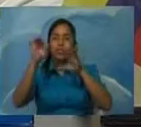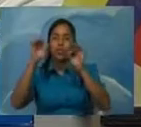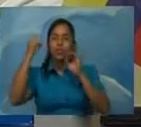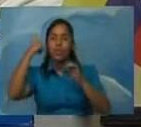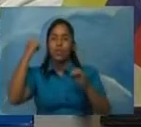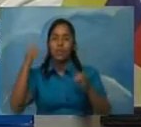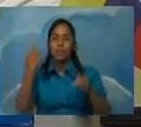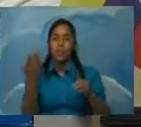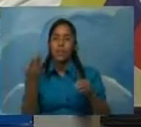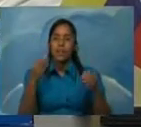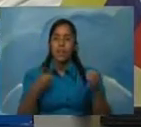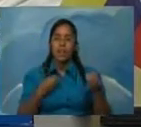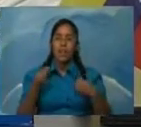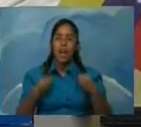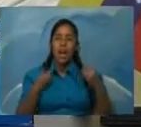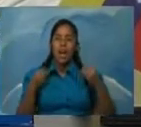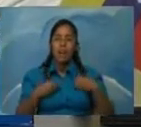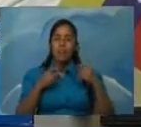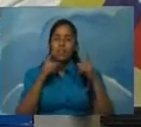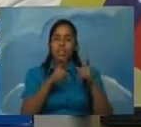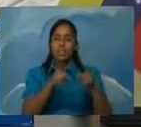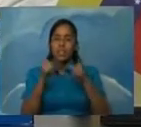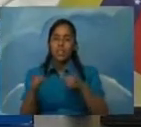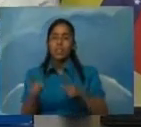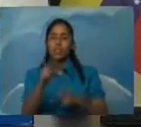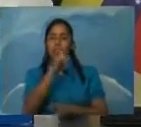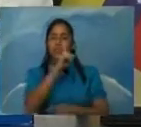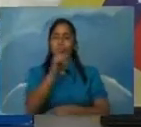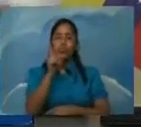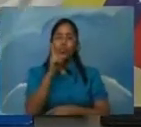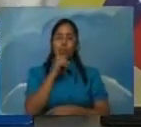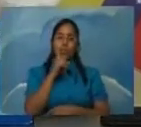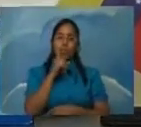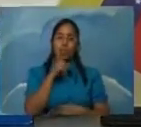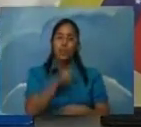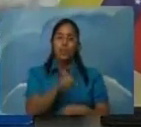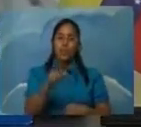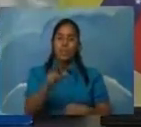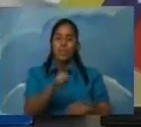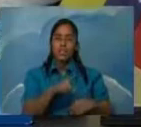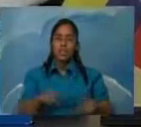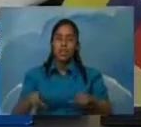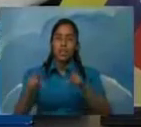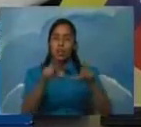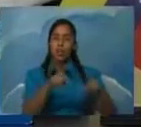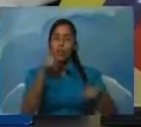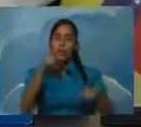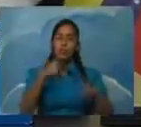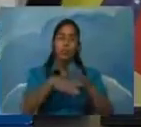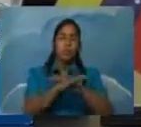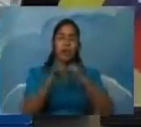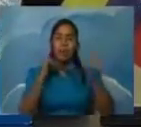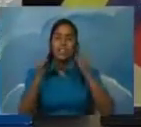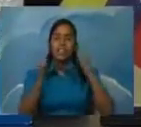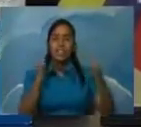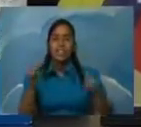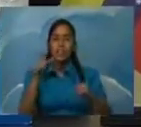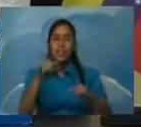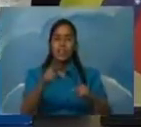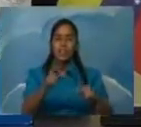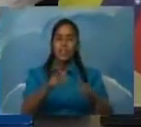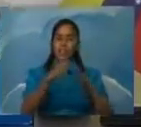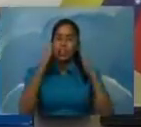que habite allí su nombre. En ese lugar tú me vas a celebrar